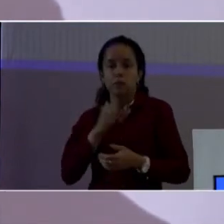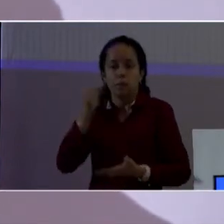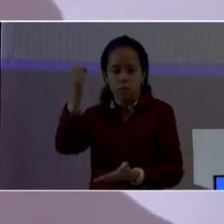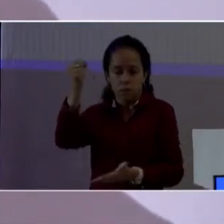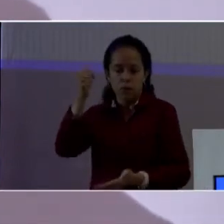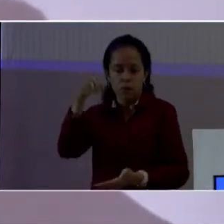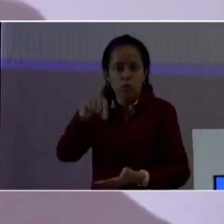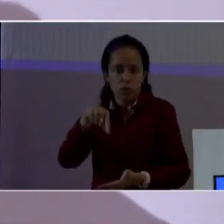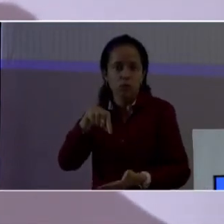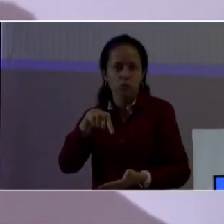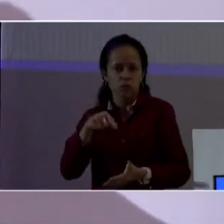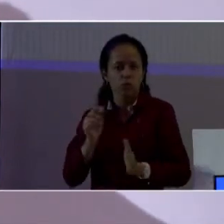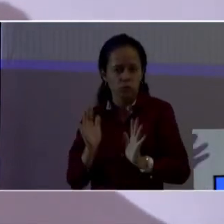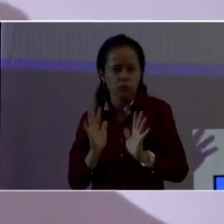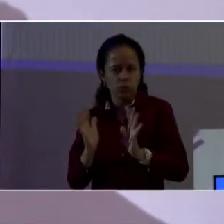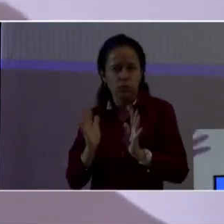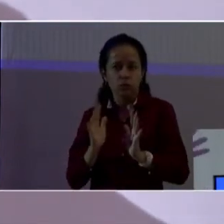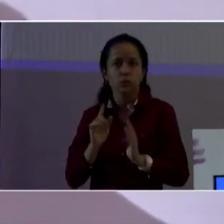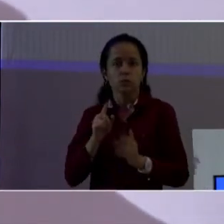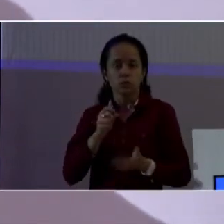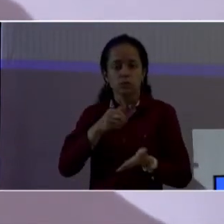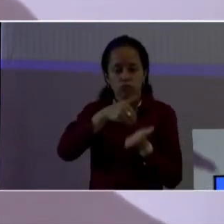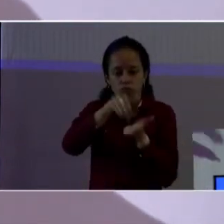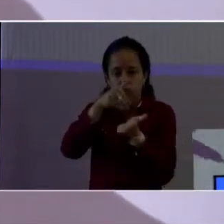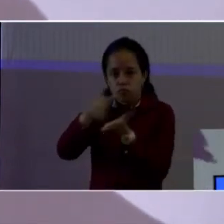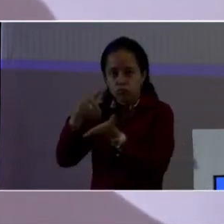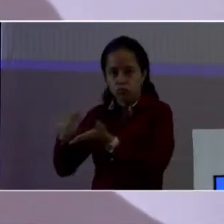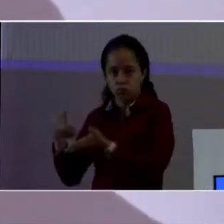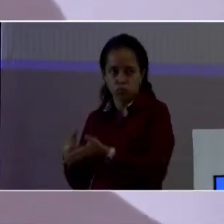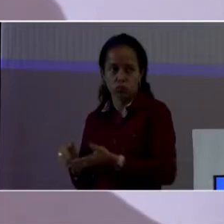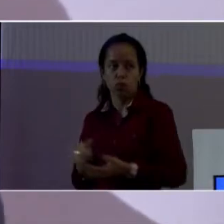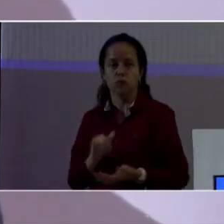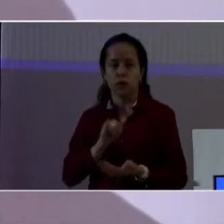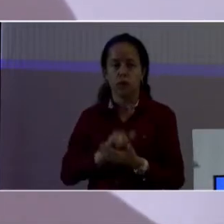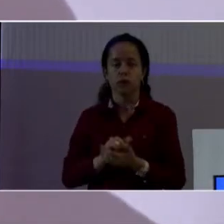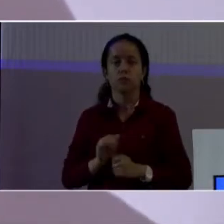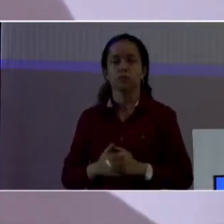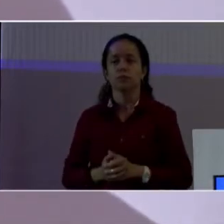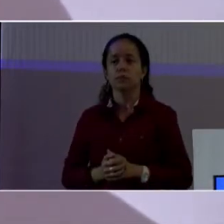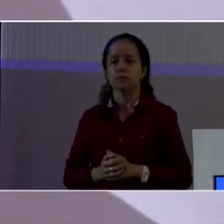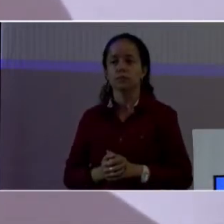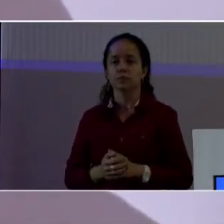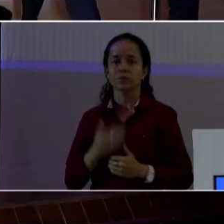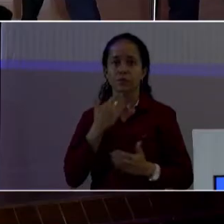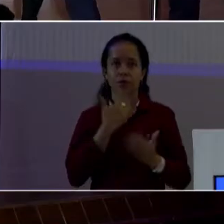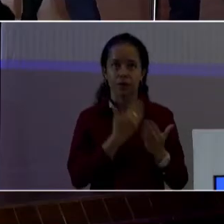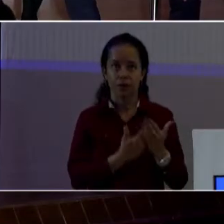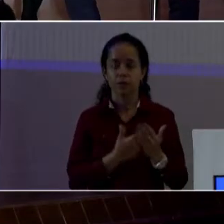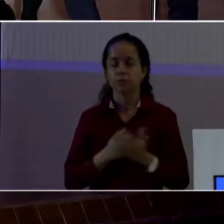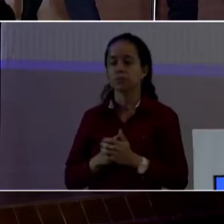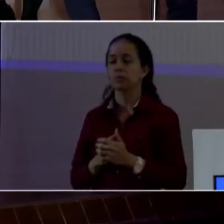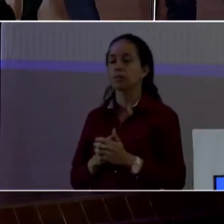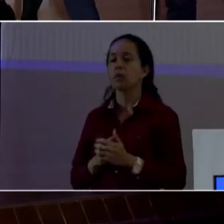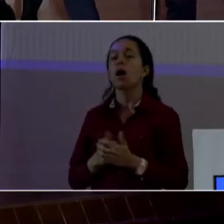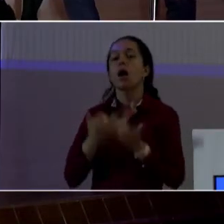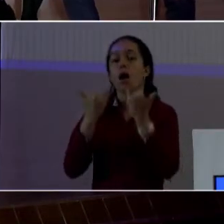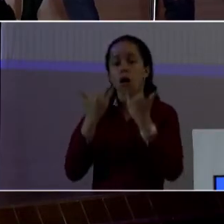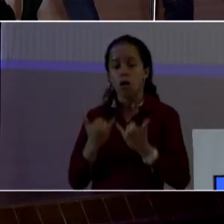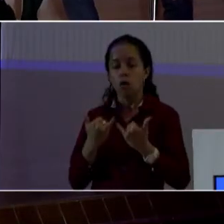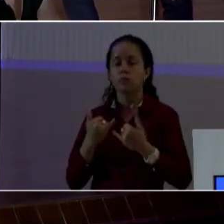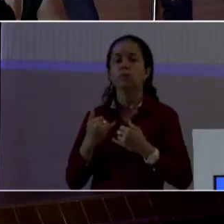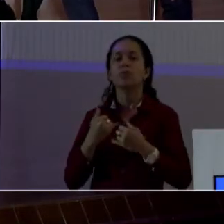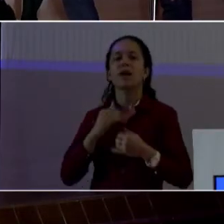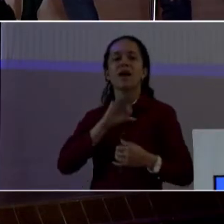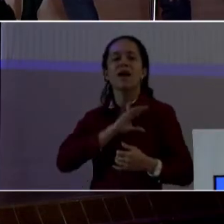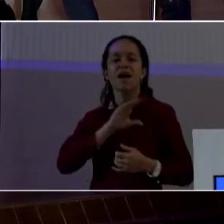modo, de cómo se hizo la distribución presupuestal, señor director. Gracias. A continuación, desde la ciudad de